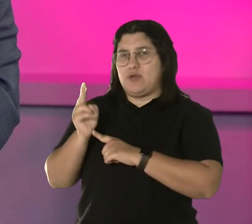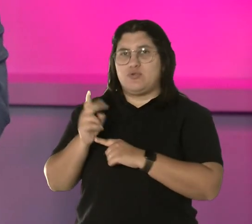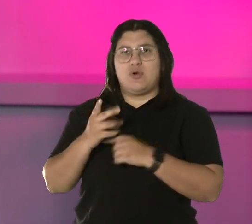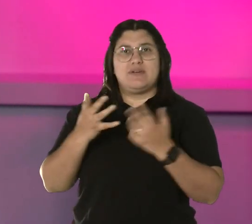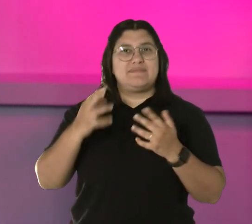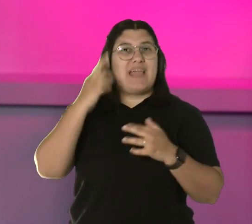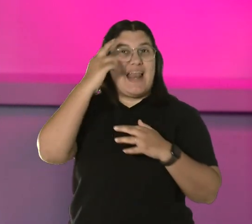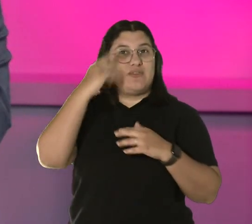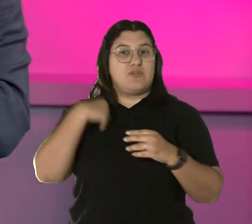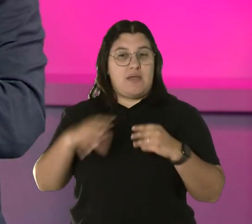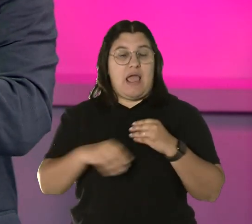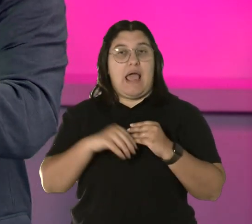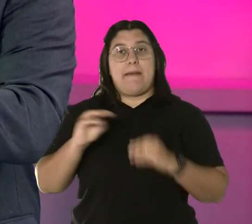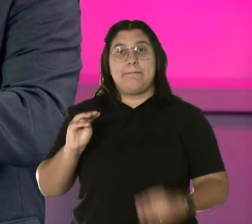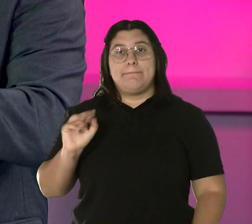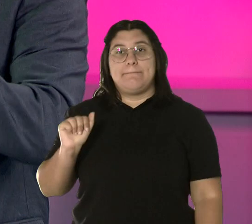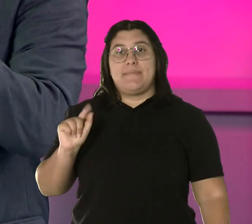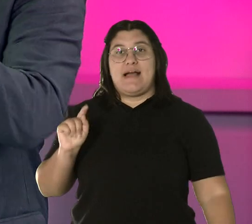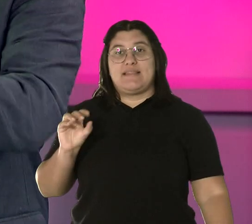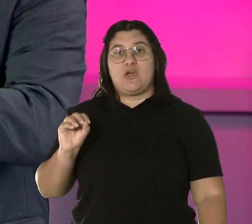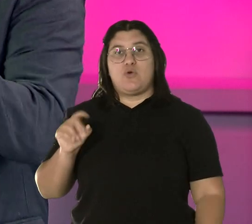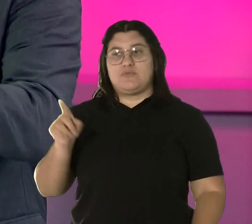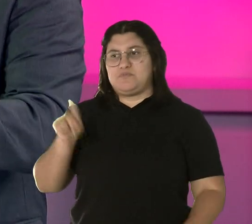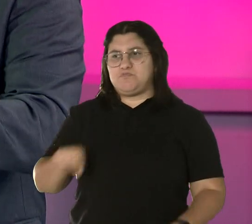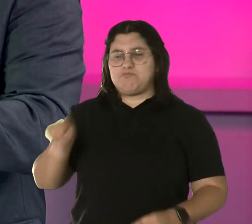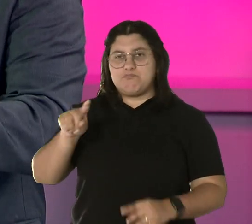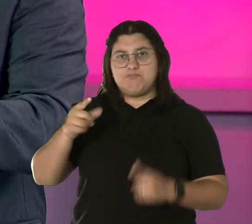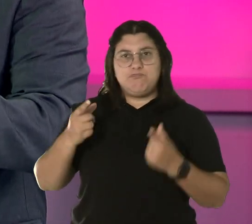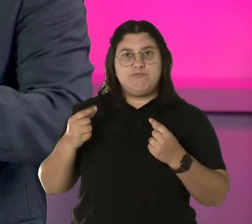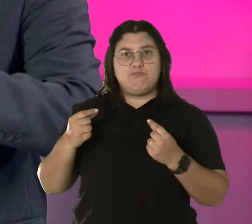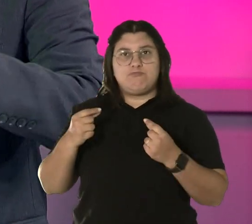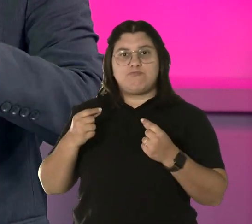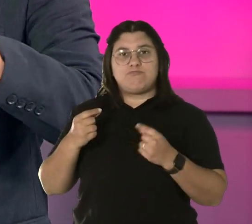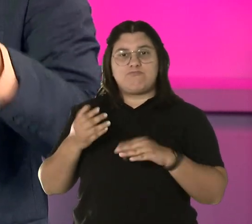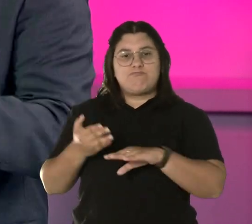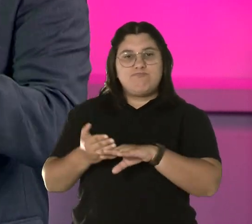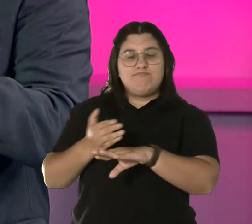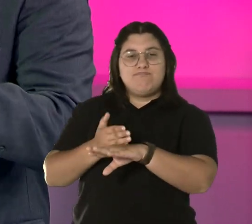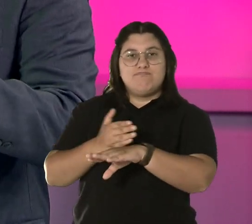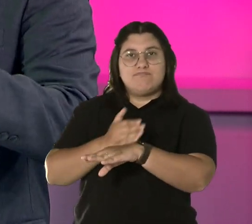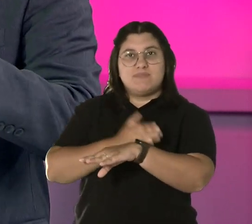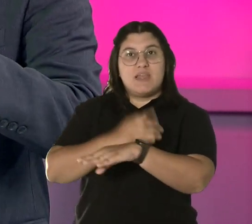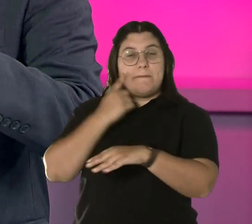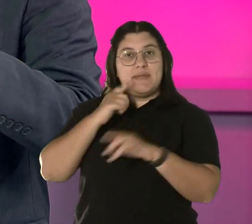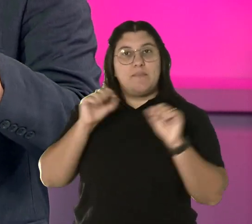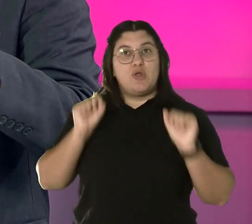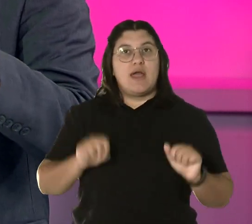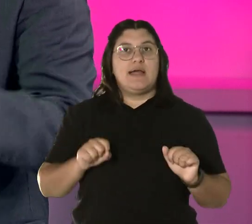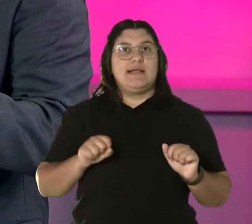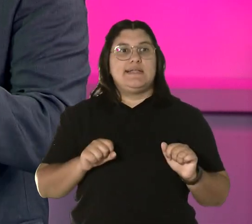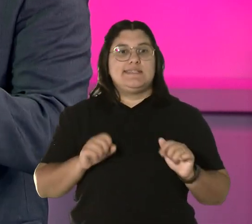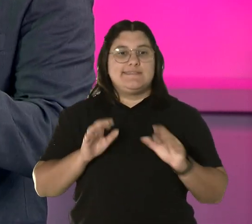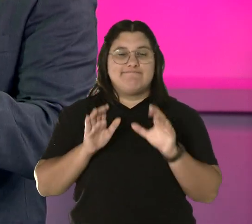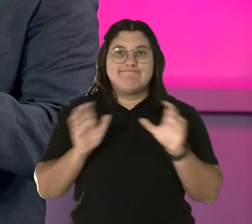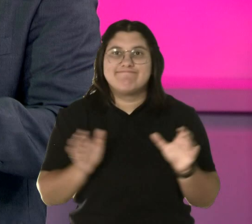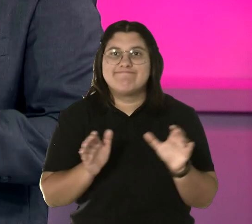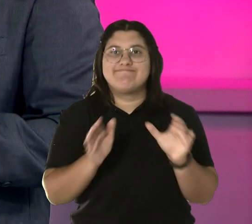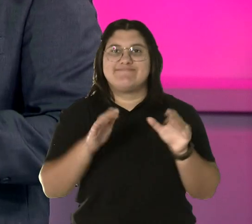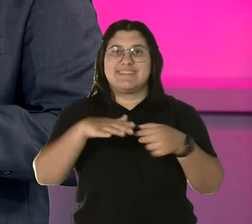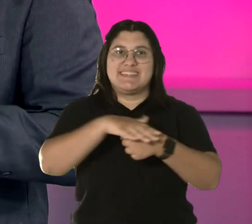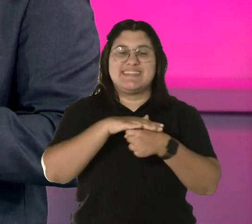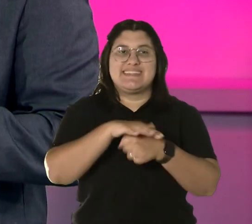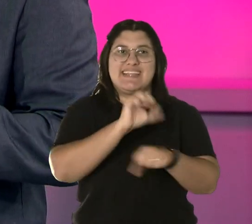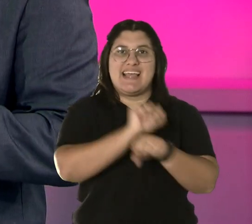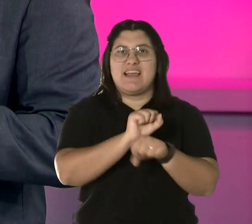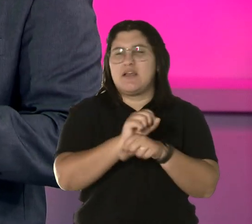por la cual invitamos a Mateo Sidre es que ustedes se han reinventado en el camino para incentivar el empleo en el área que ustedes